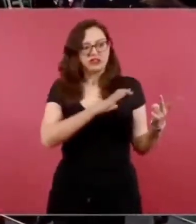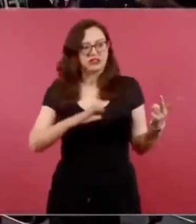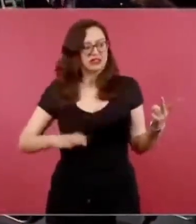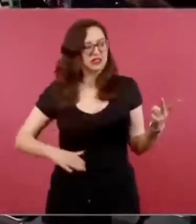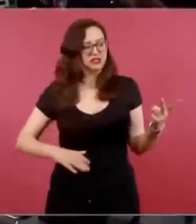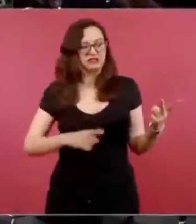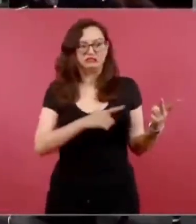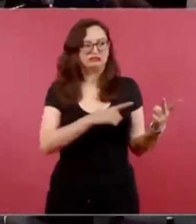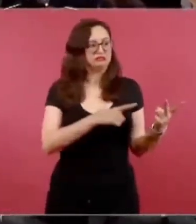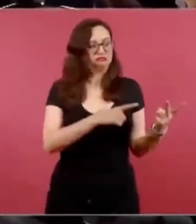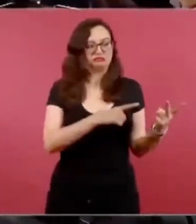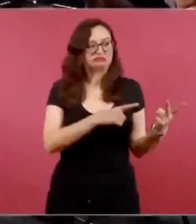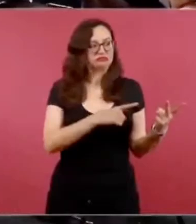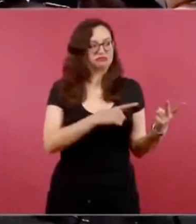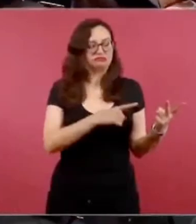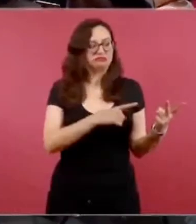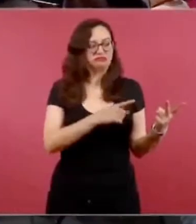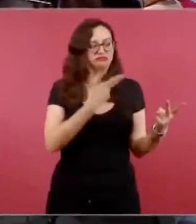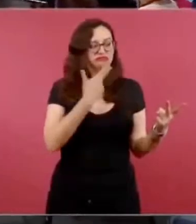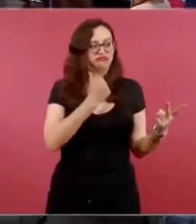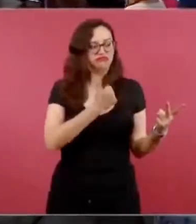y mi garganta profunda